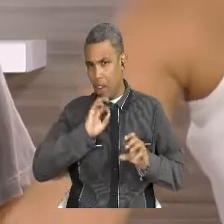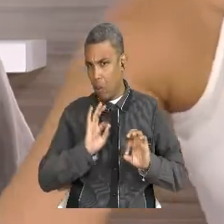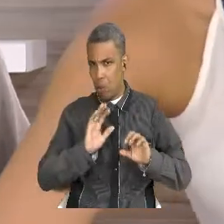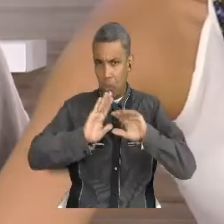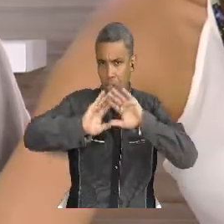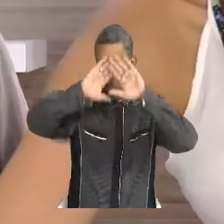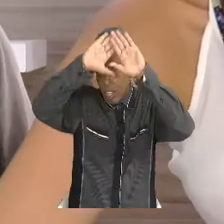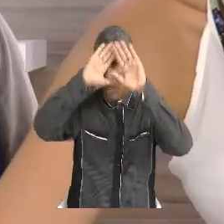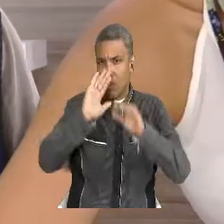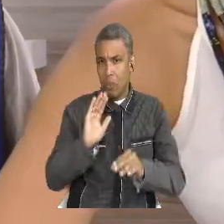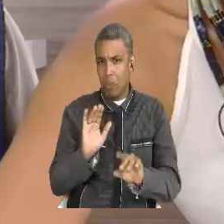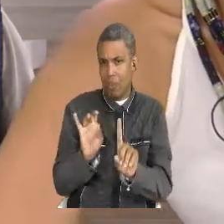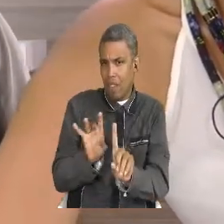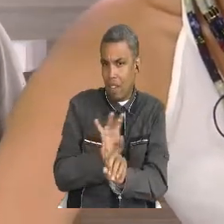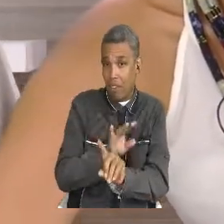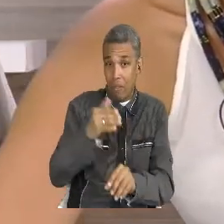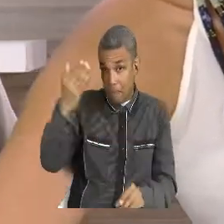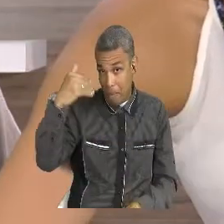Mercado Torcoroma.